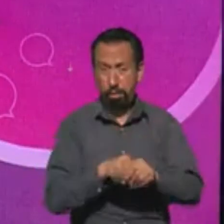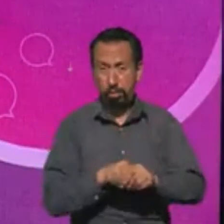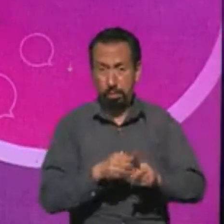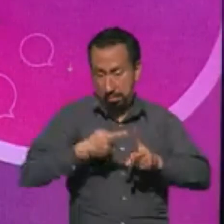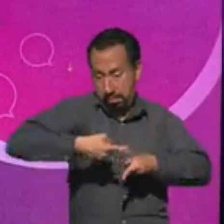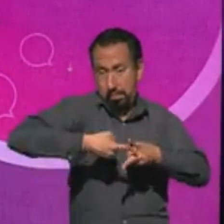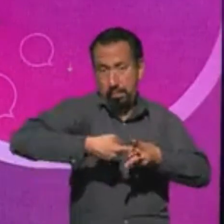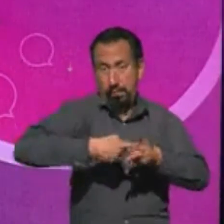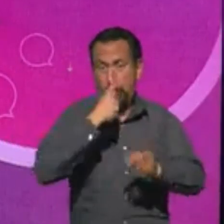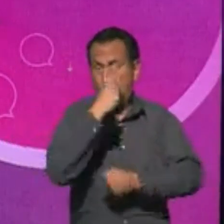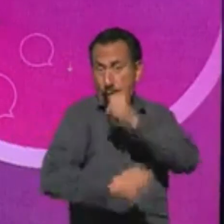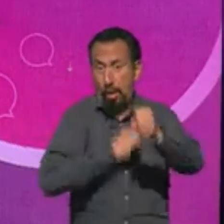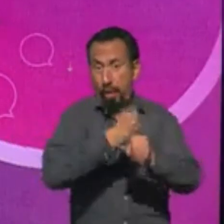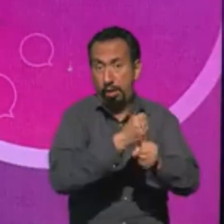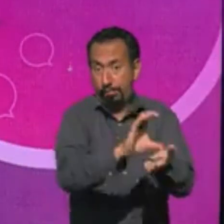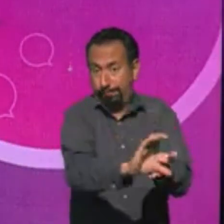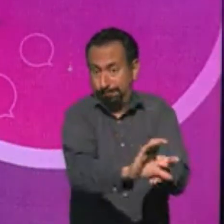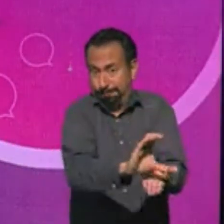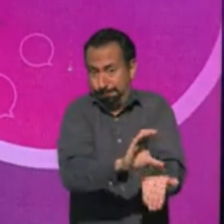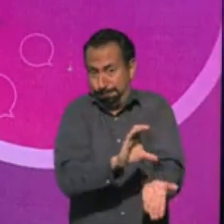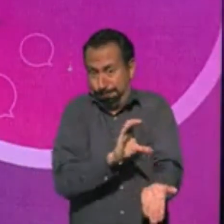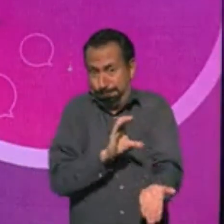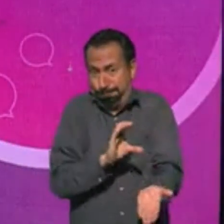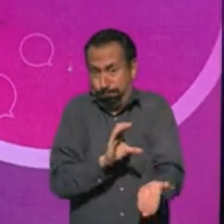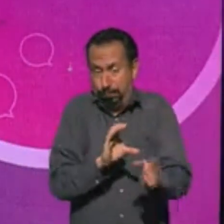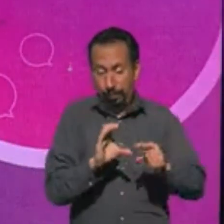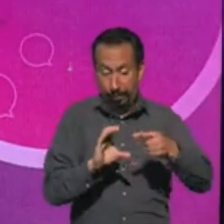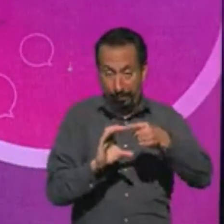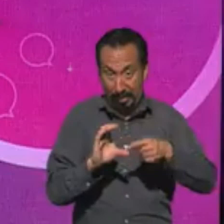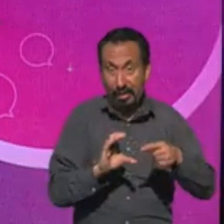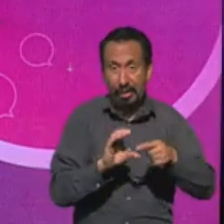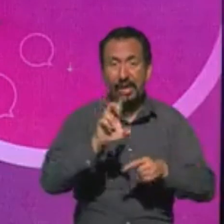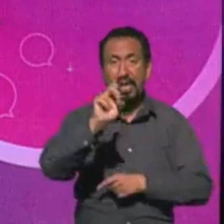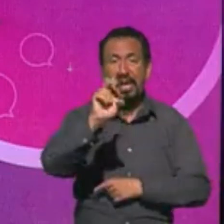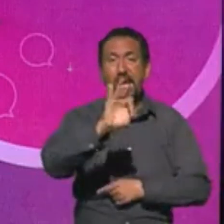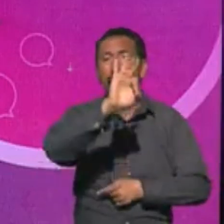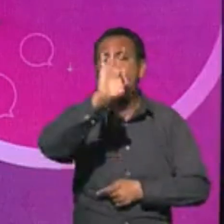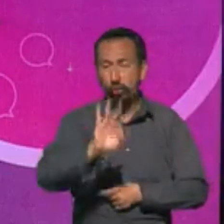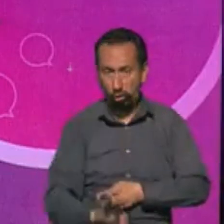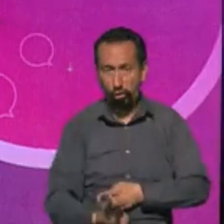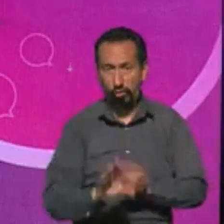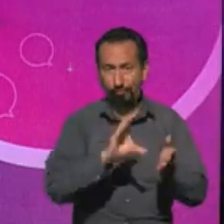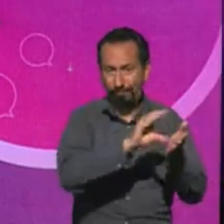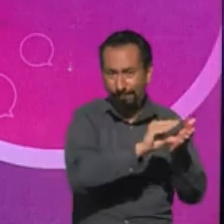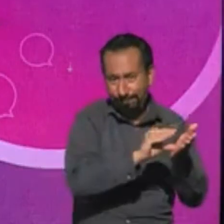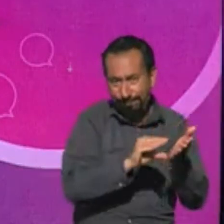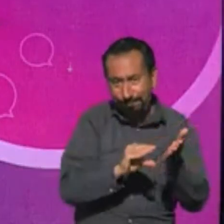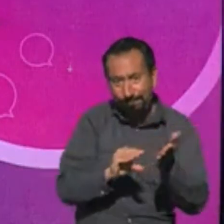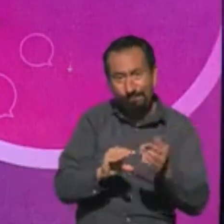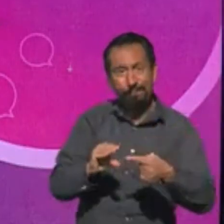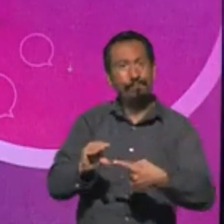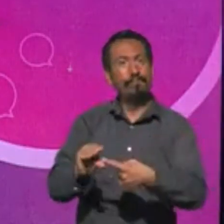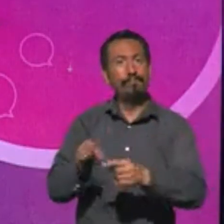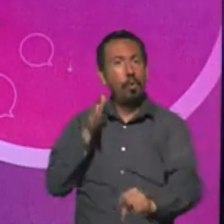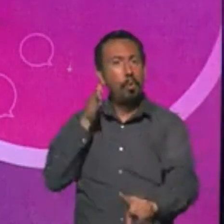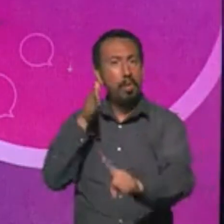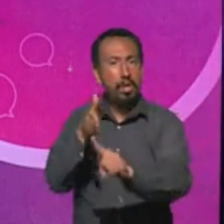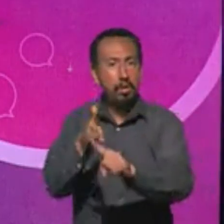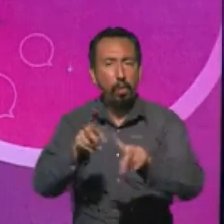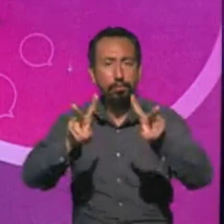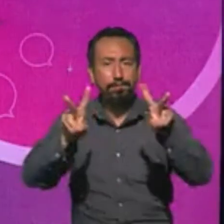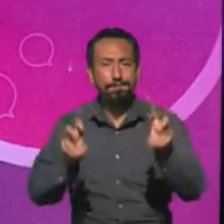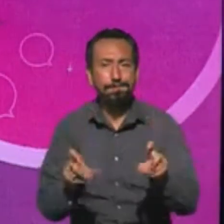tenemos cada año aprobamos hasta el 30% que se destine a temas de